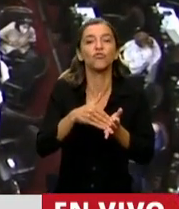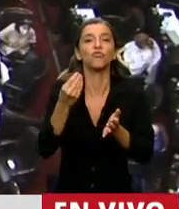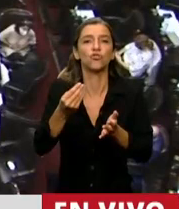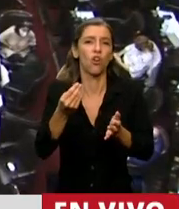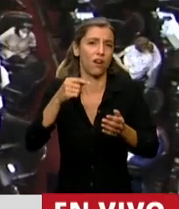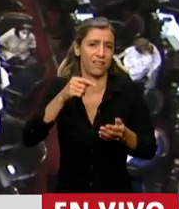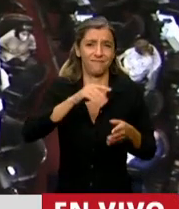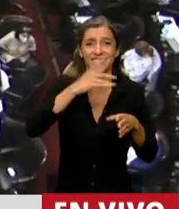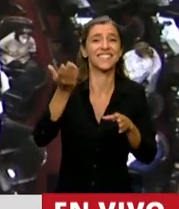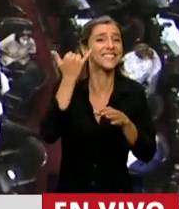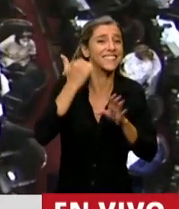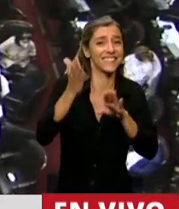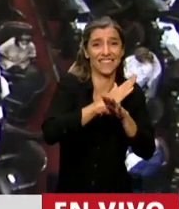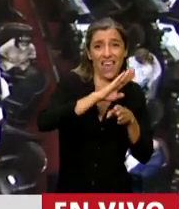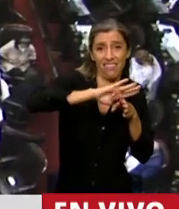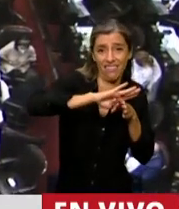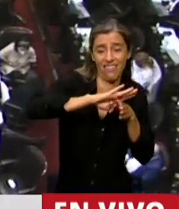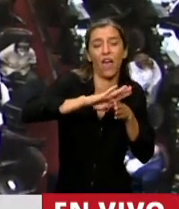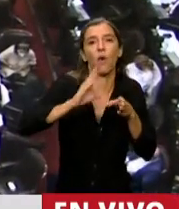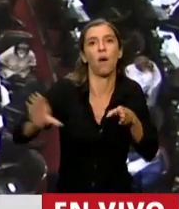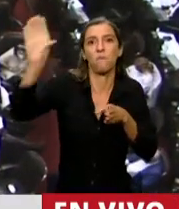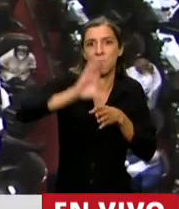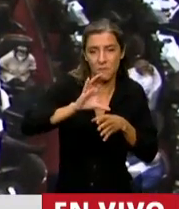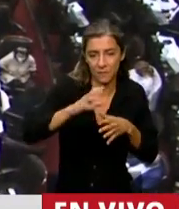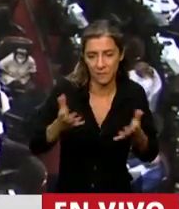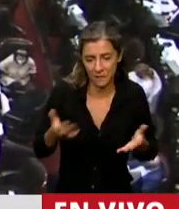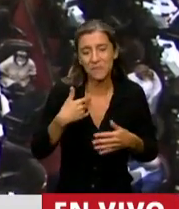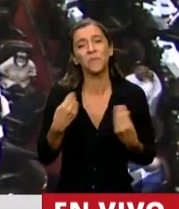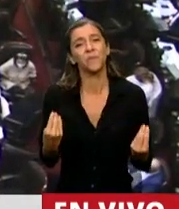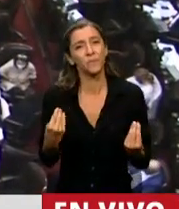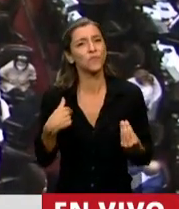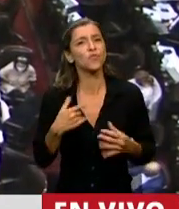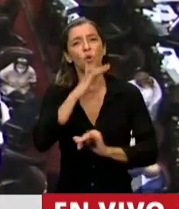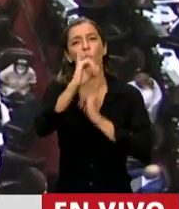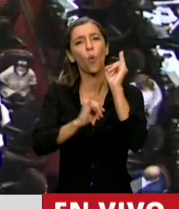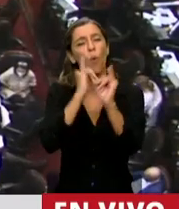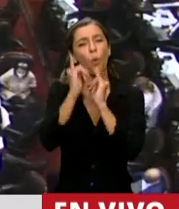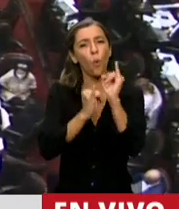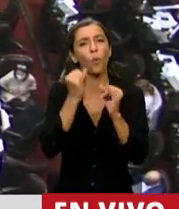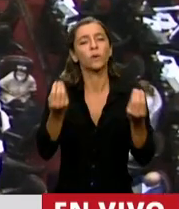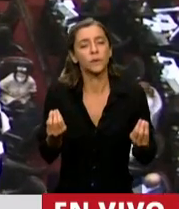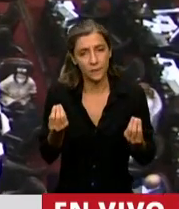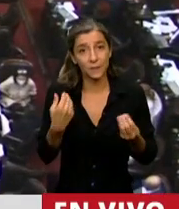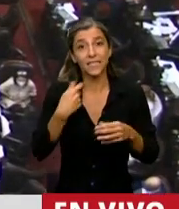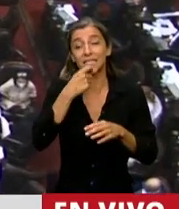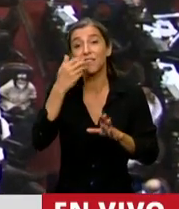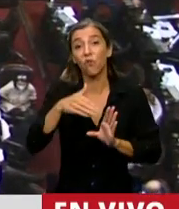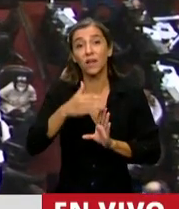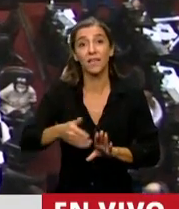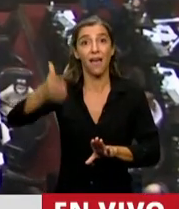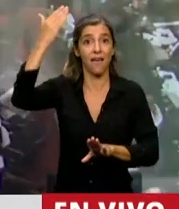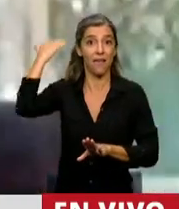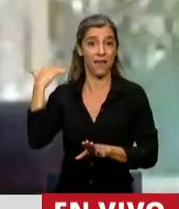la deuda insostenible del país. ¿Y por qué traigo todo esto al presente? Porque si en aquel momento hubiéramos contado con